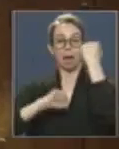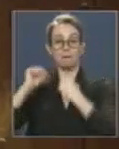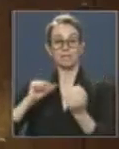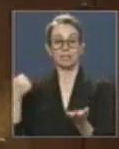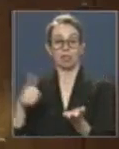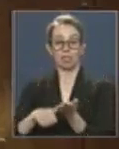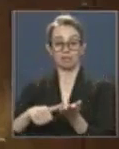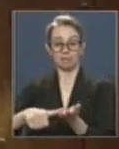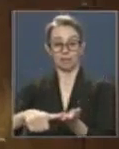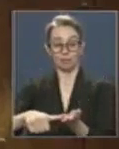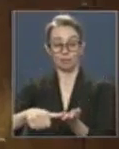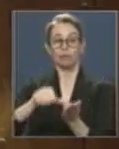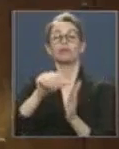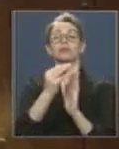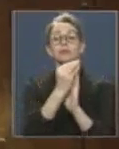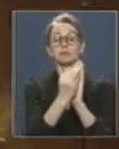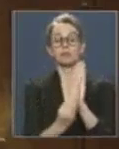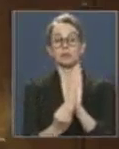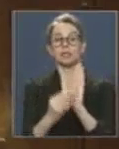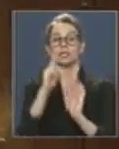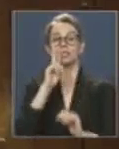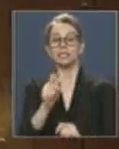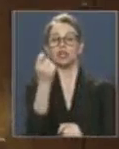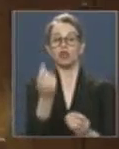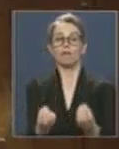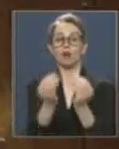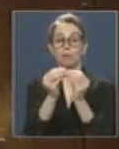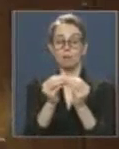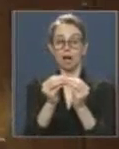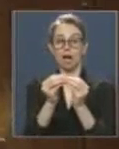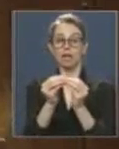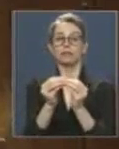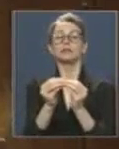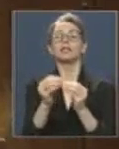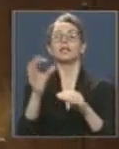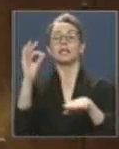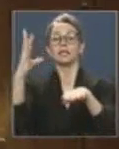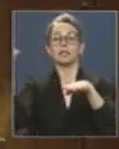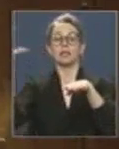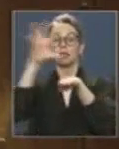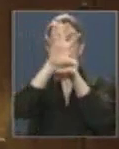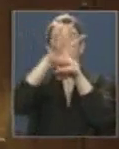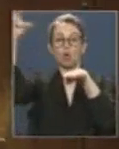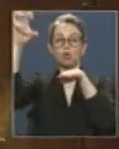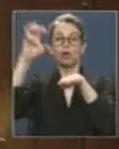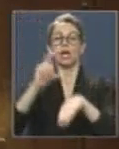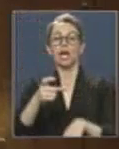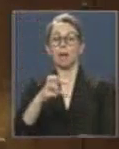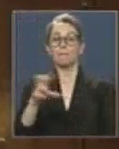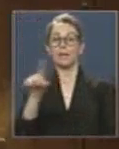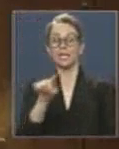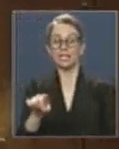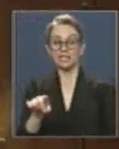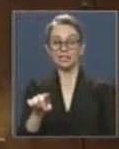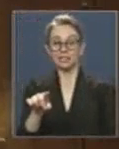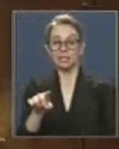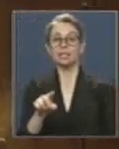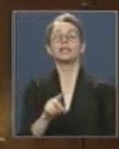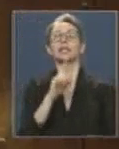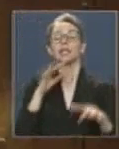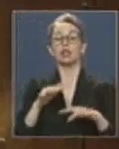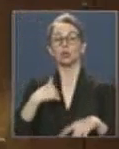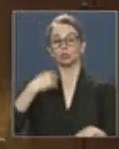aseguradoras incluirán sin cobro adicional la entrega de dispositivos GPS, los que serán instalados y usados exclusivamente